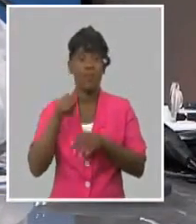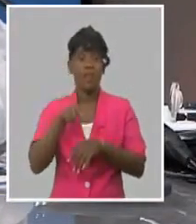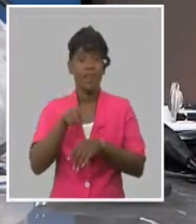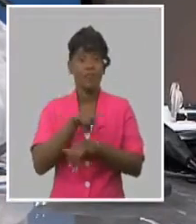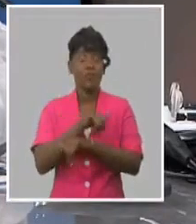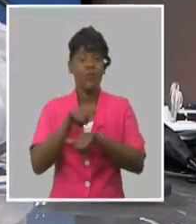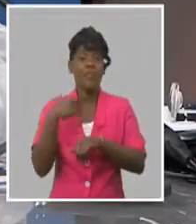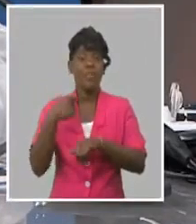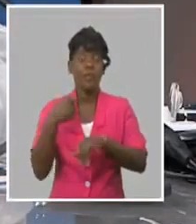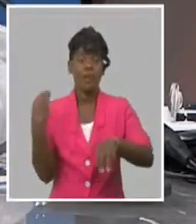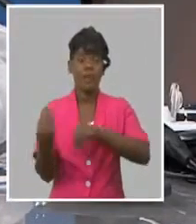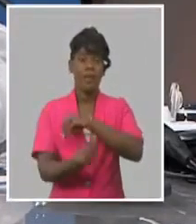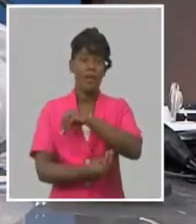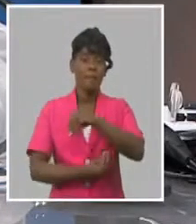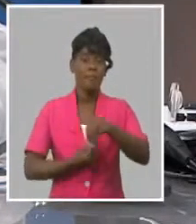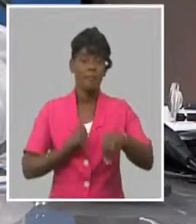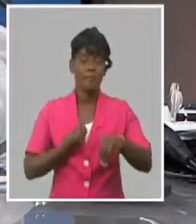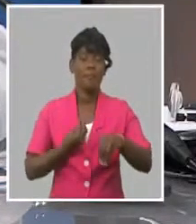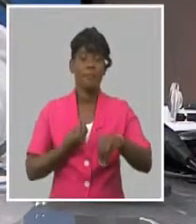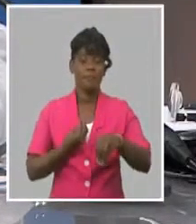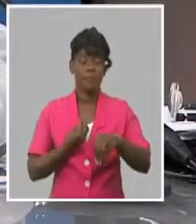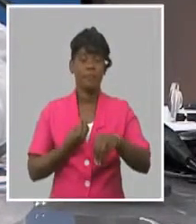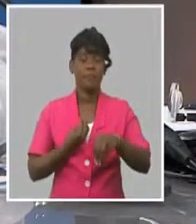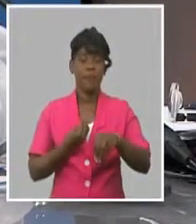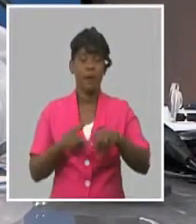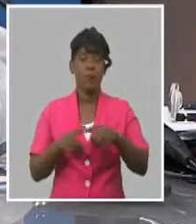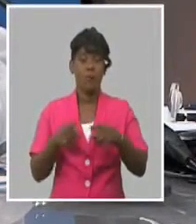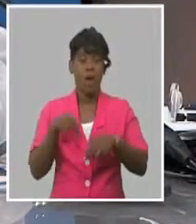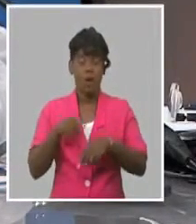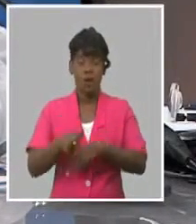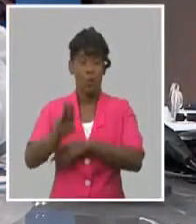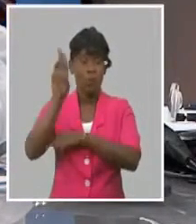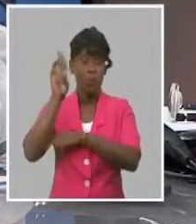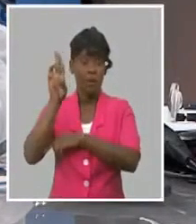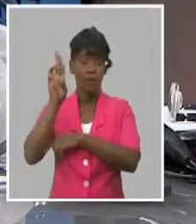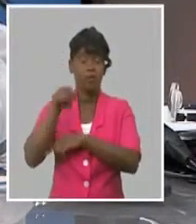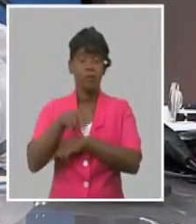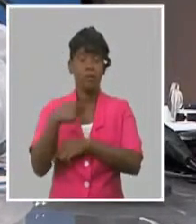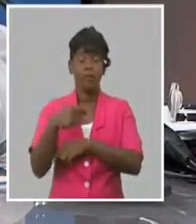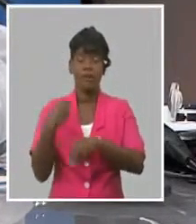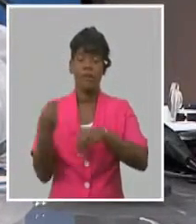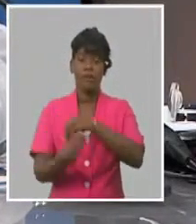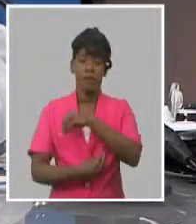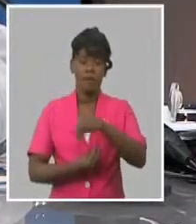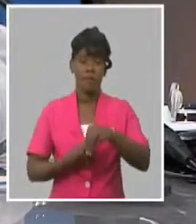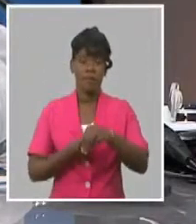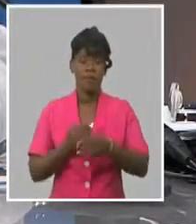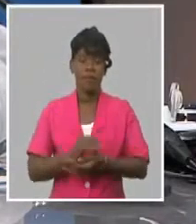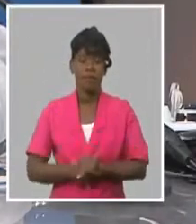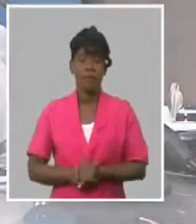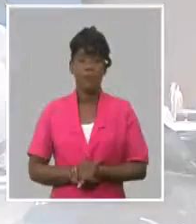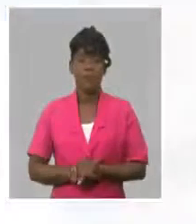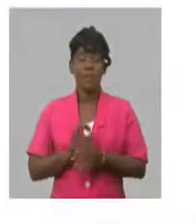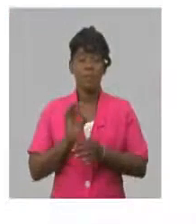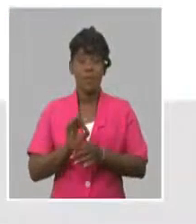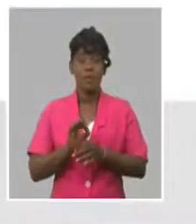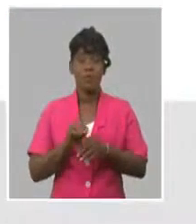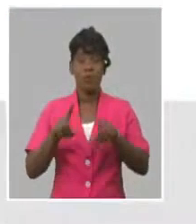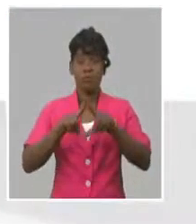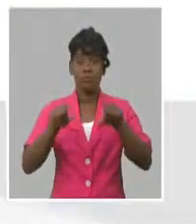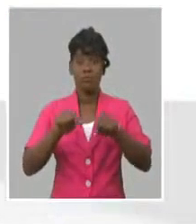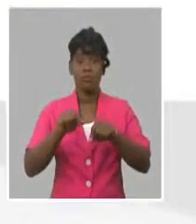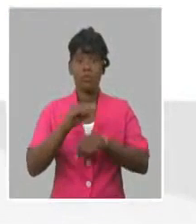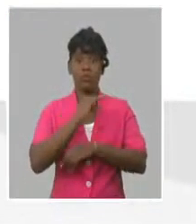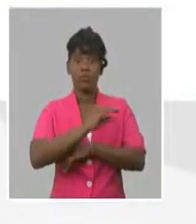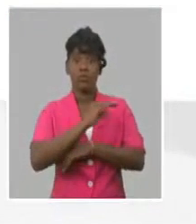que hay que transformar también de manera urgente. El tema de los subsidios tiene un efecto, como